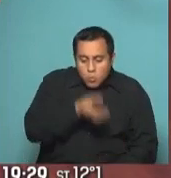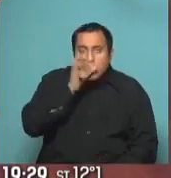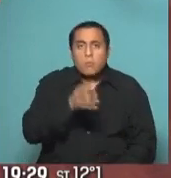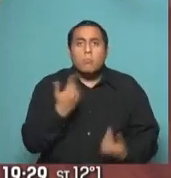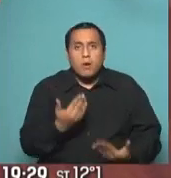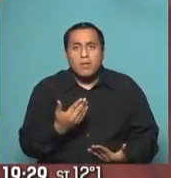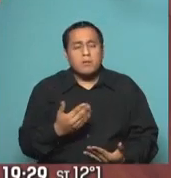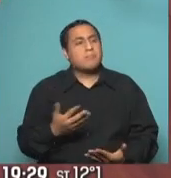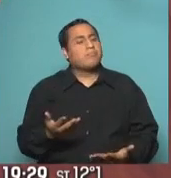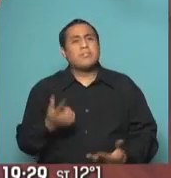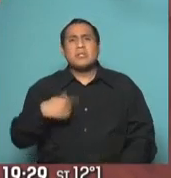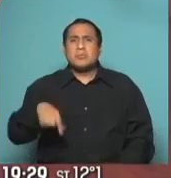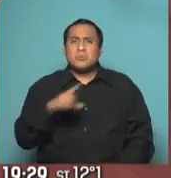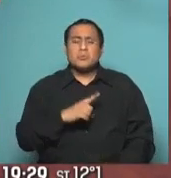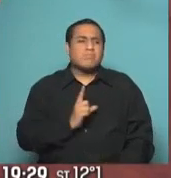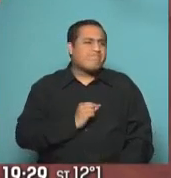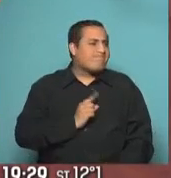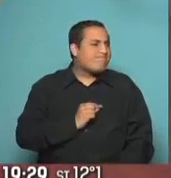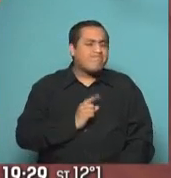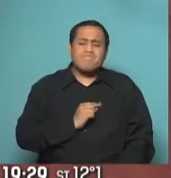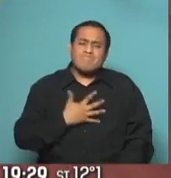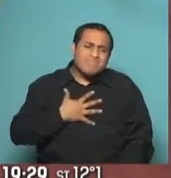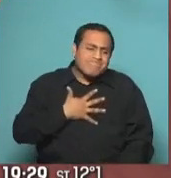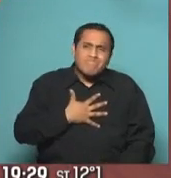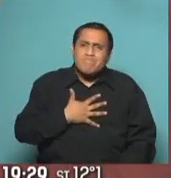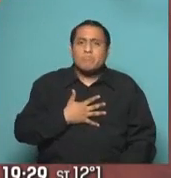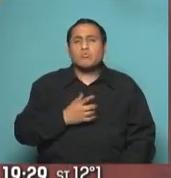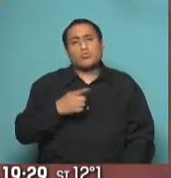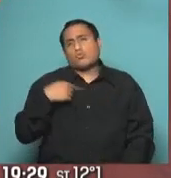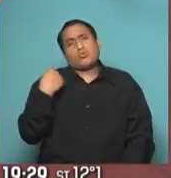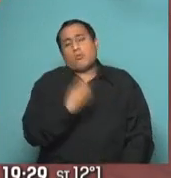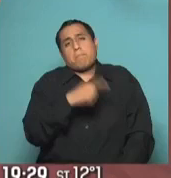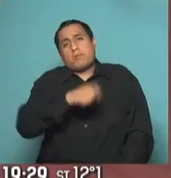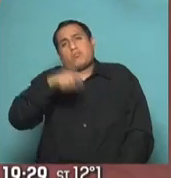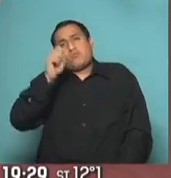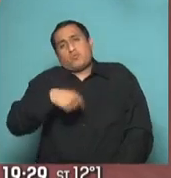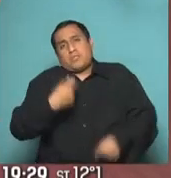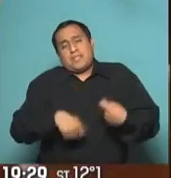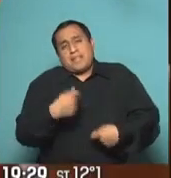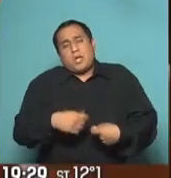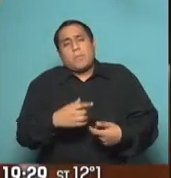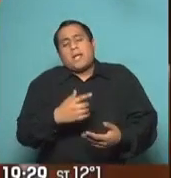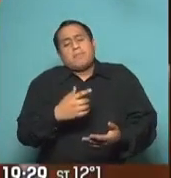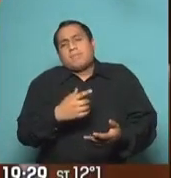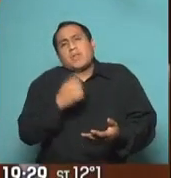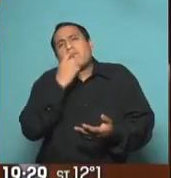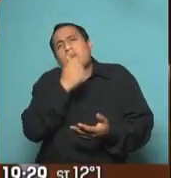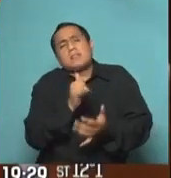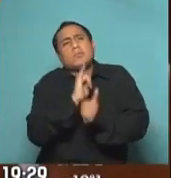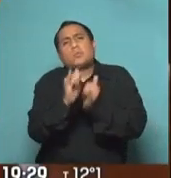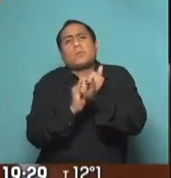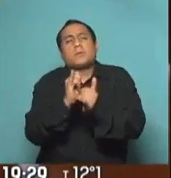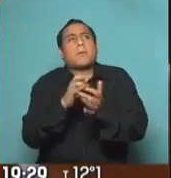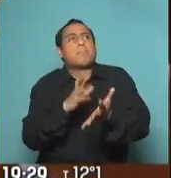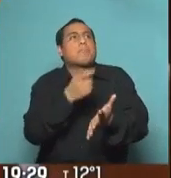nos duele a todos los salteños pero que pero que es simple para ilustrarle quizás a los que no